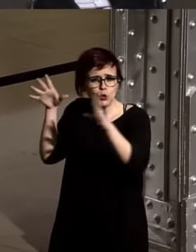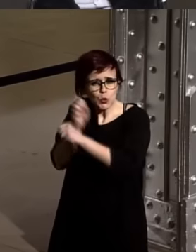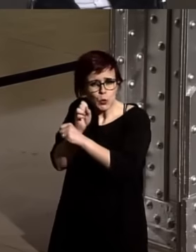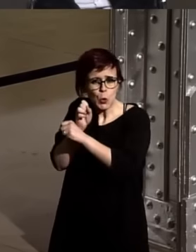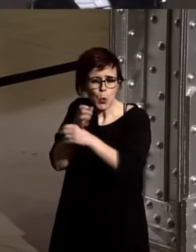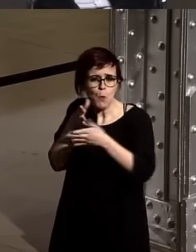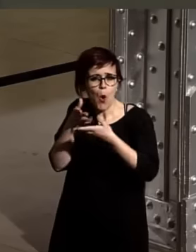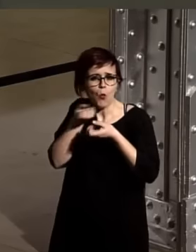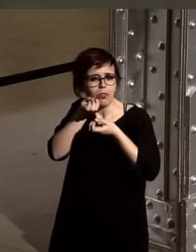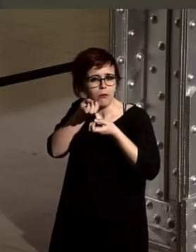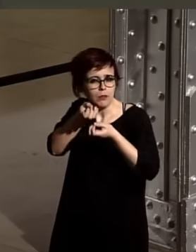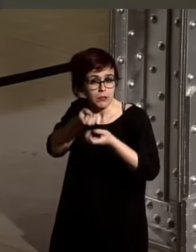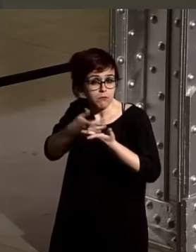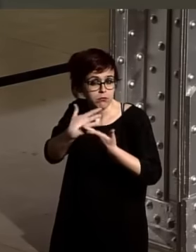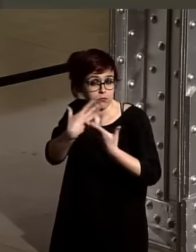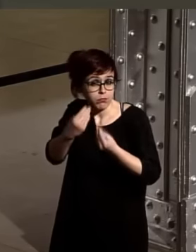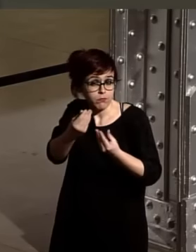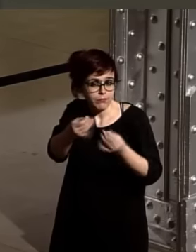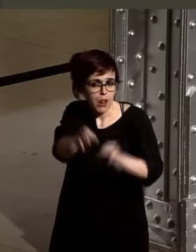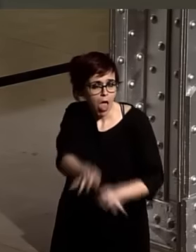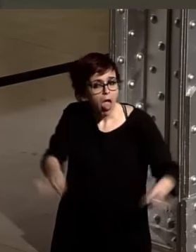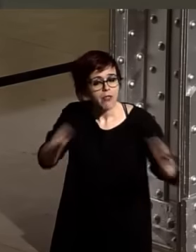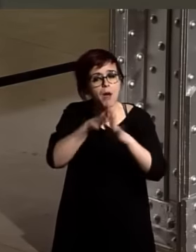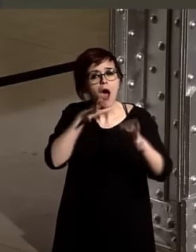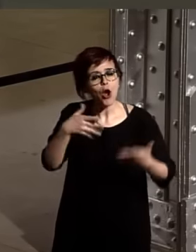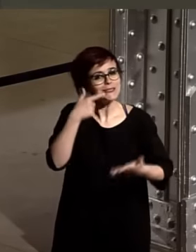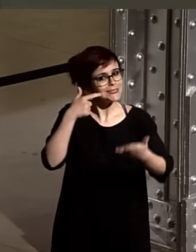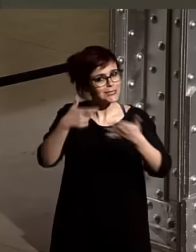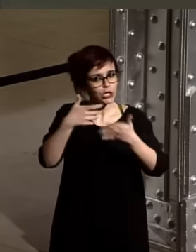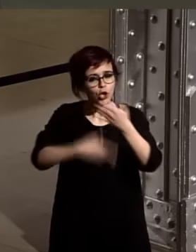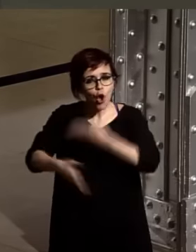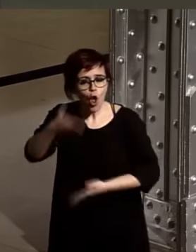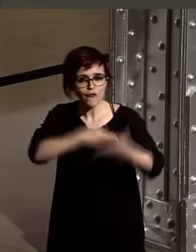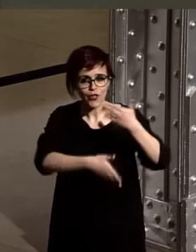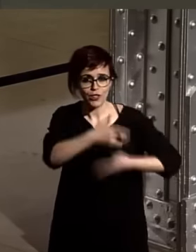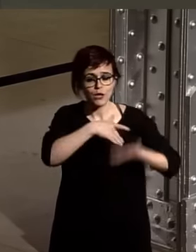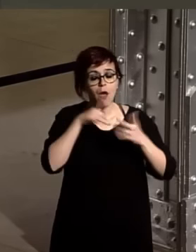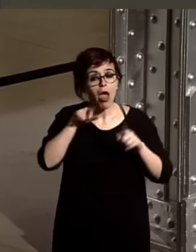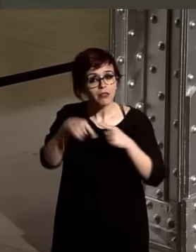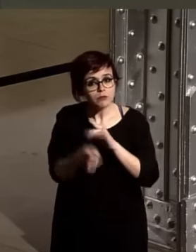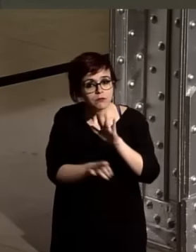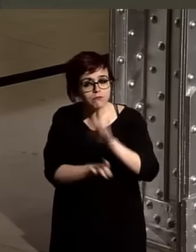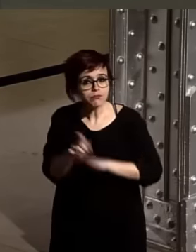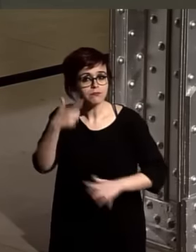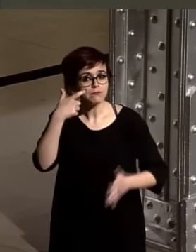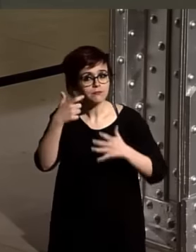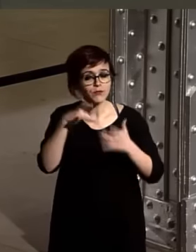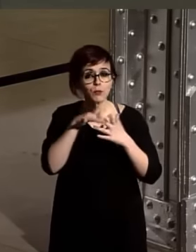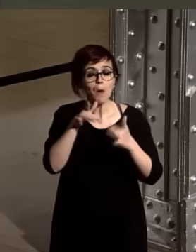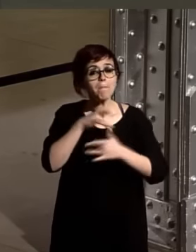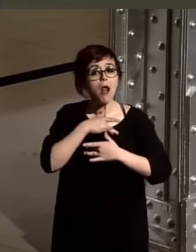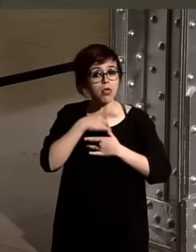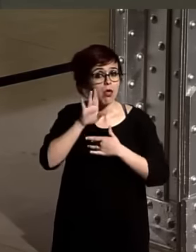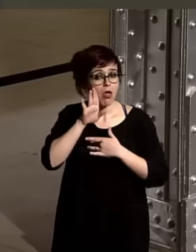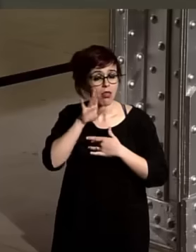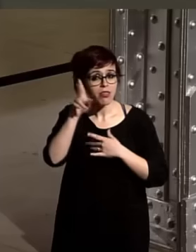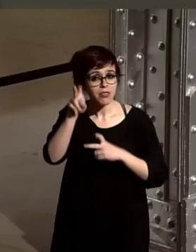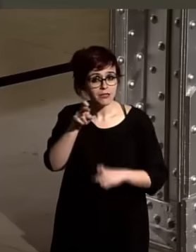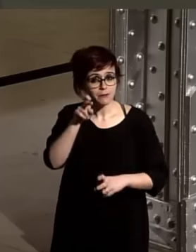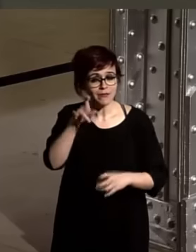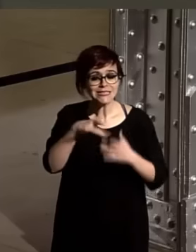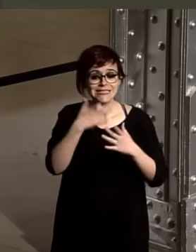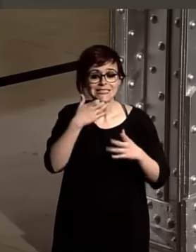cerrados los científicos y y ahora sí hay más colaboración y esto desemboca en lo que tú explicas María en que si